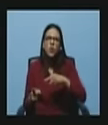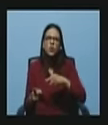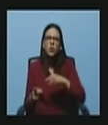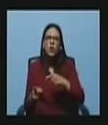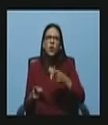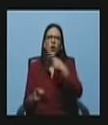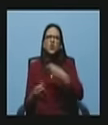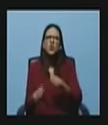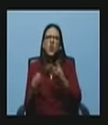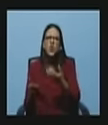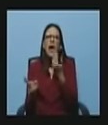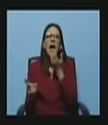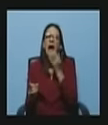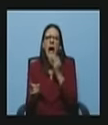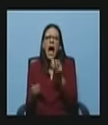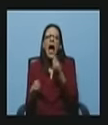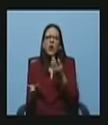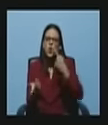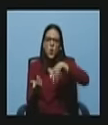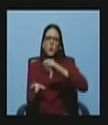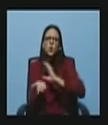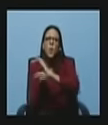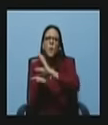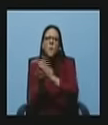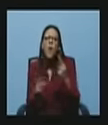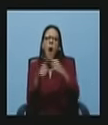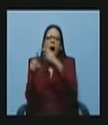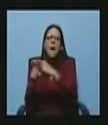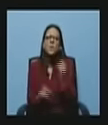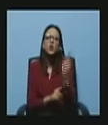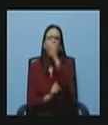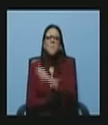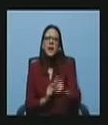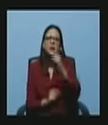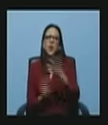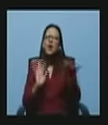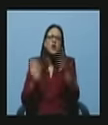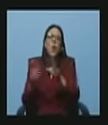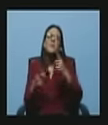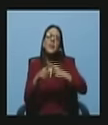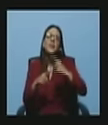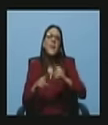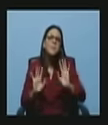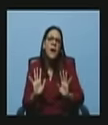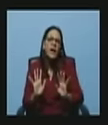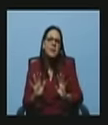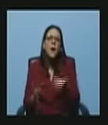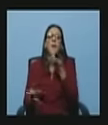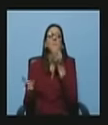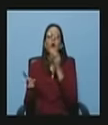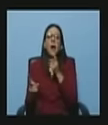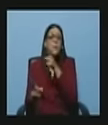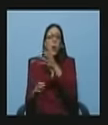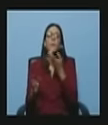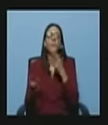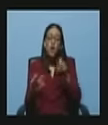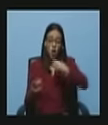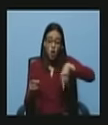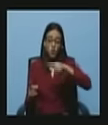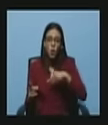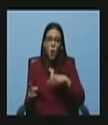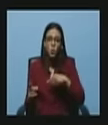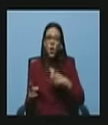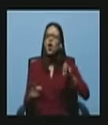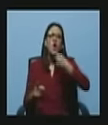algo y una cuestión. Una dosis mensual. O cada 15. No, depende. Porque cuando no está, o sea, nosotros